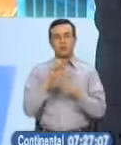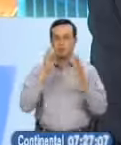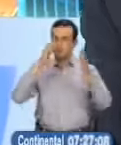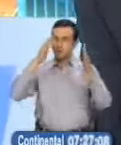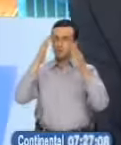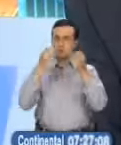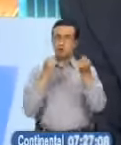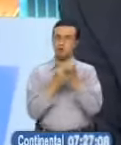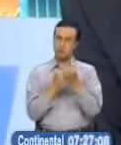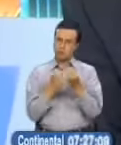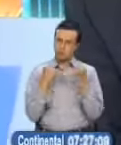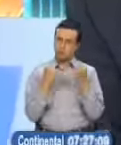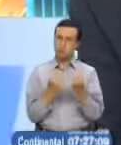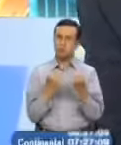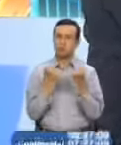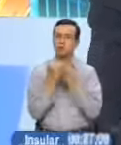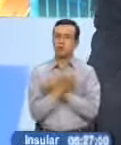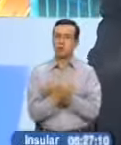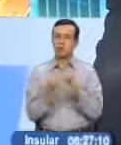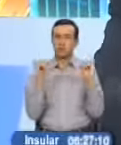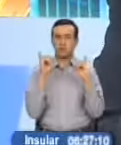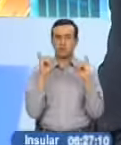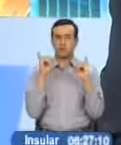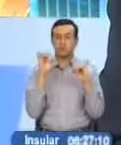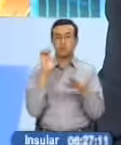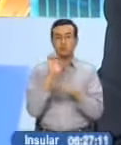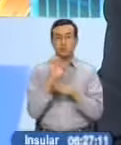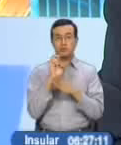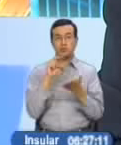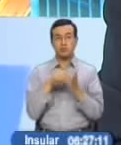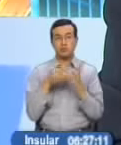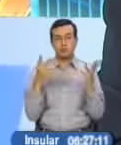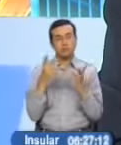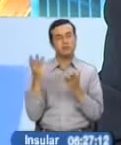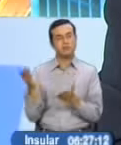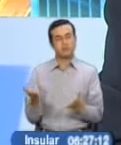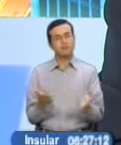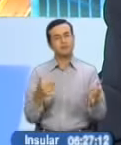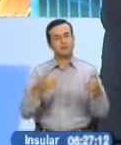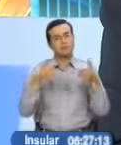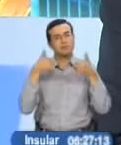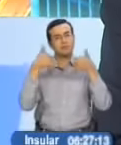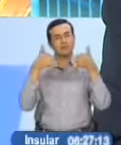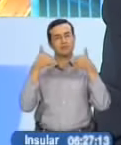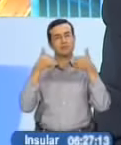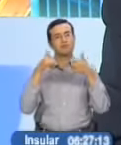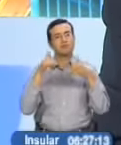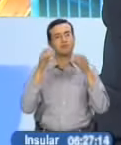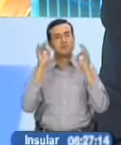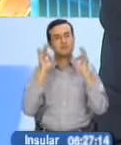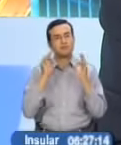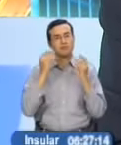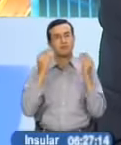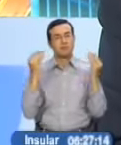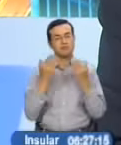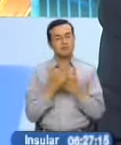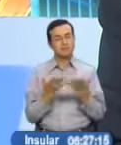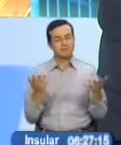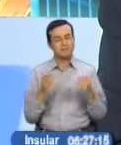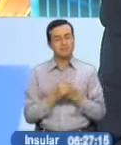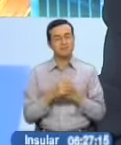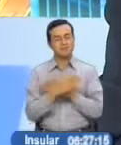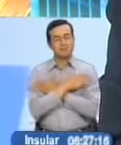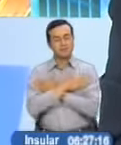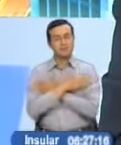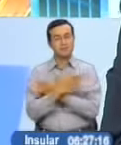ponga fuerza para que el Independiente, que es Ecuador, nos traiga esa copa tan anhelada por muchos. Un fuerte